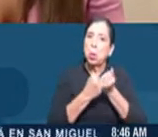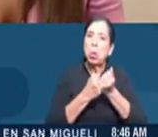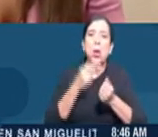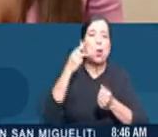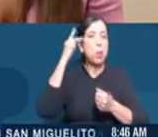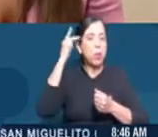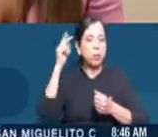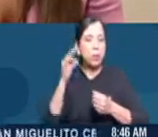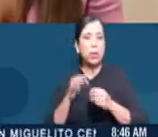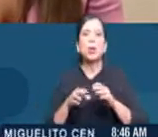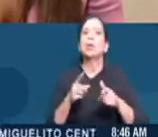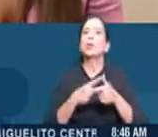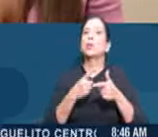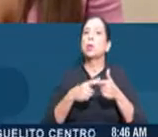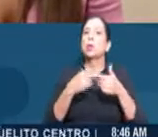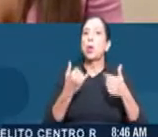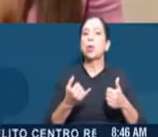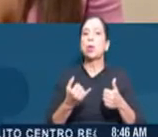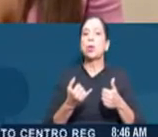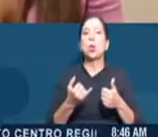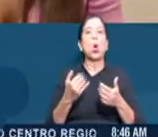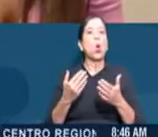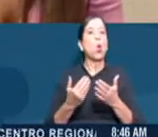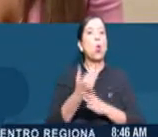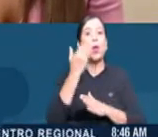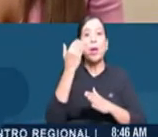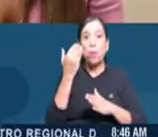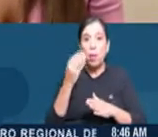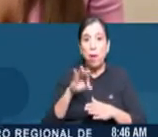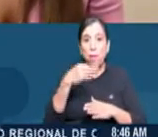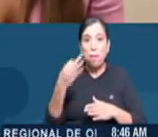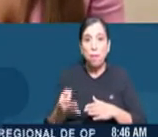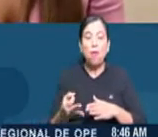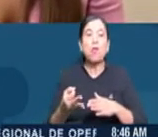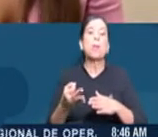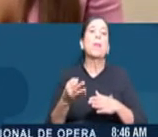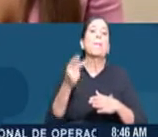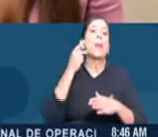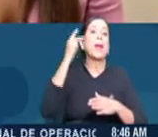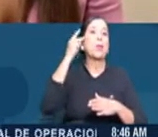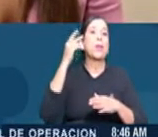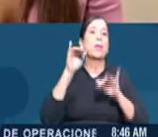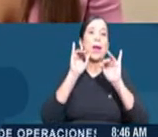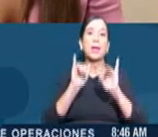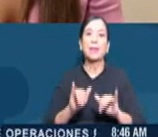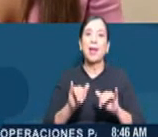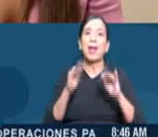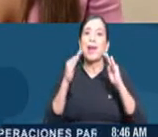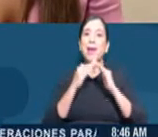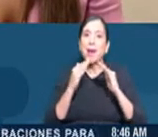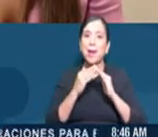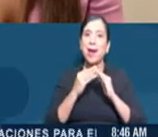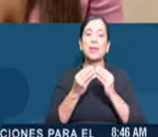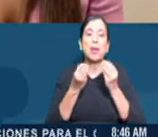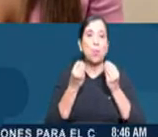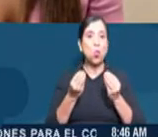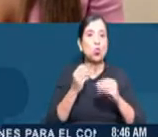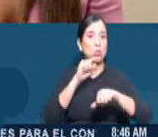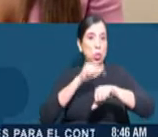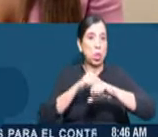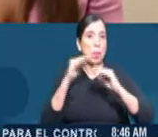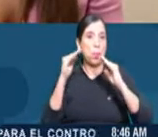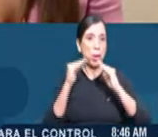un nuevo rol para todos los padres, estar tiempo completo, además de trabajo, además de ser tiempo completo,